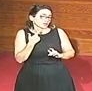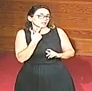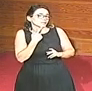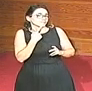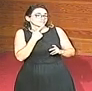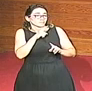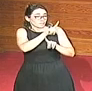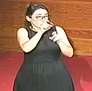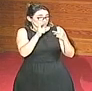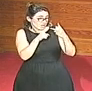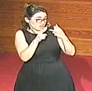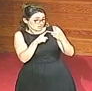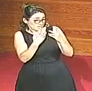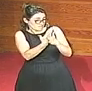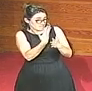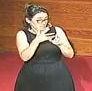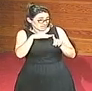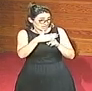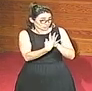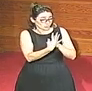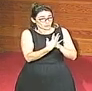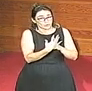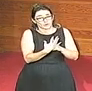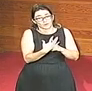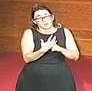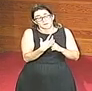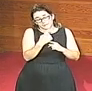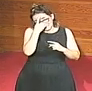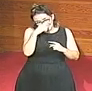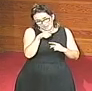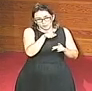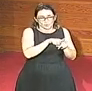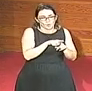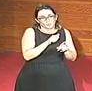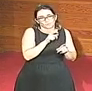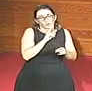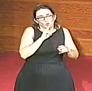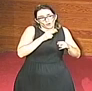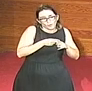sé, entiendo que por ser elegante no has querido dar nombres.